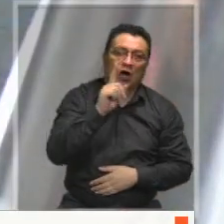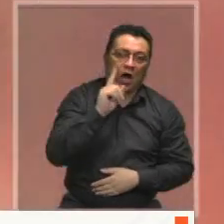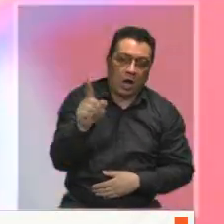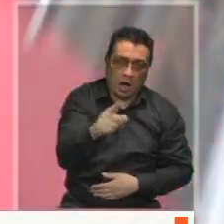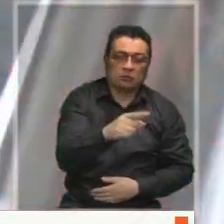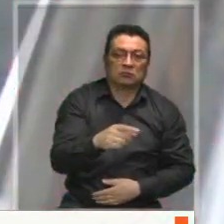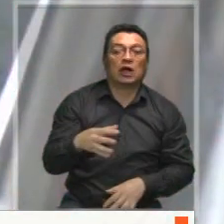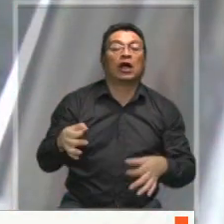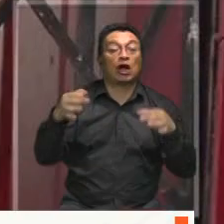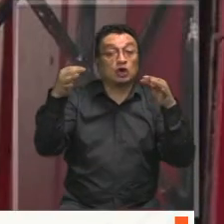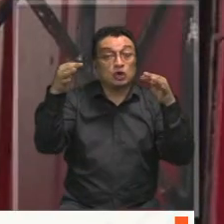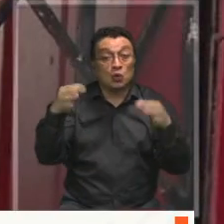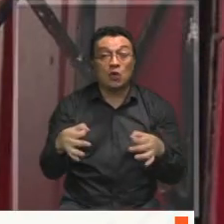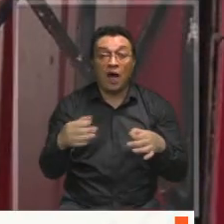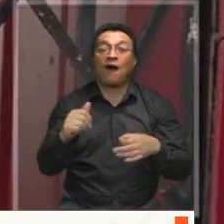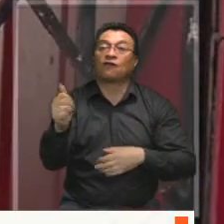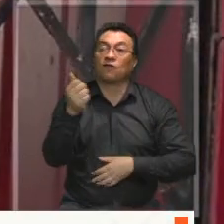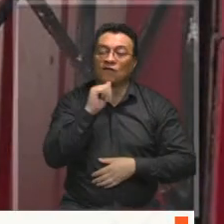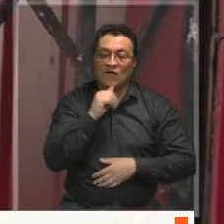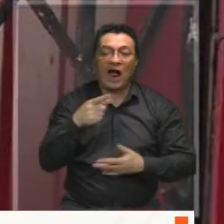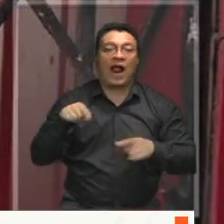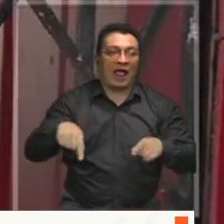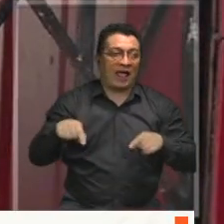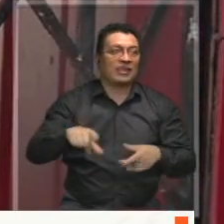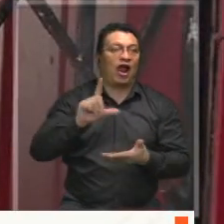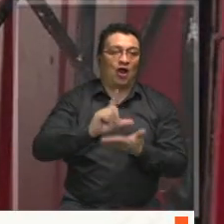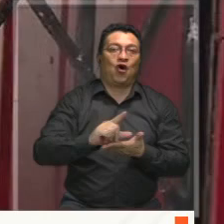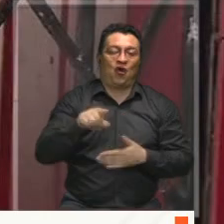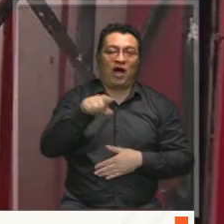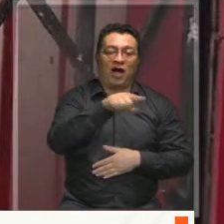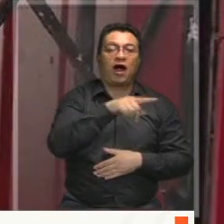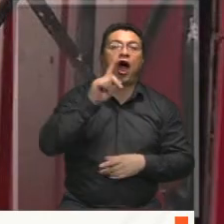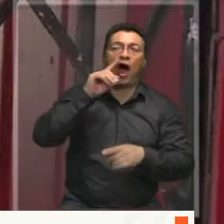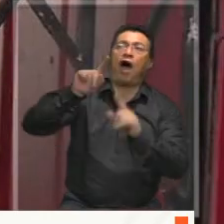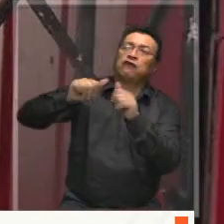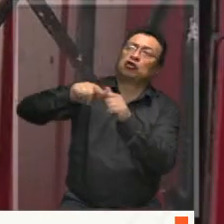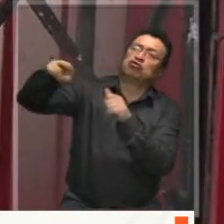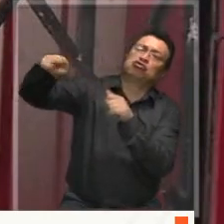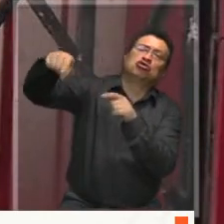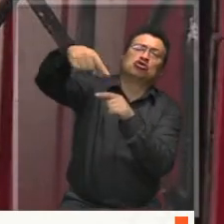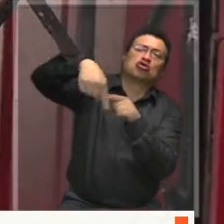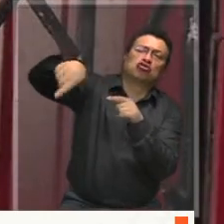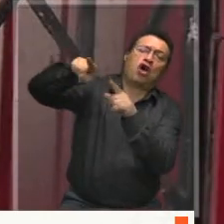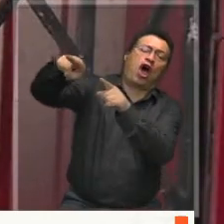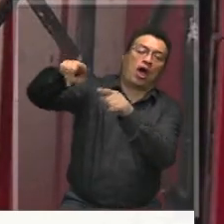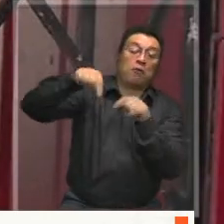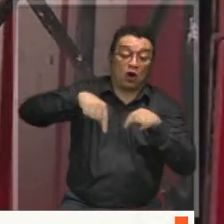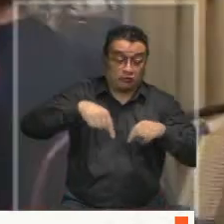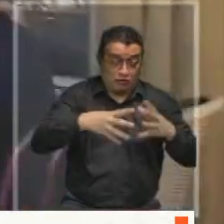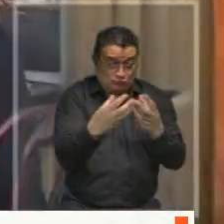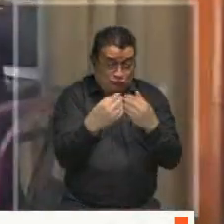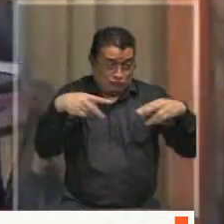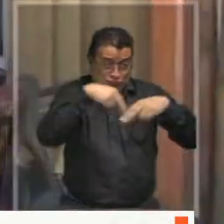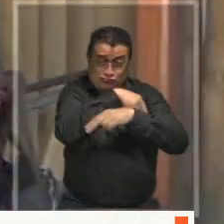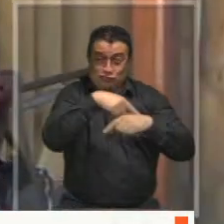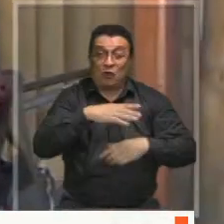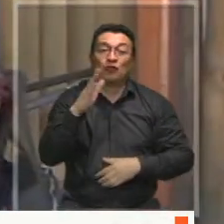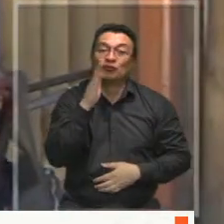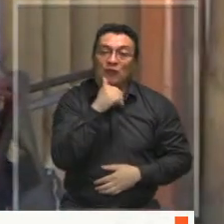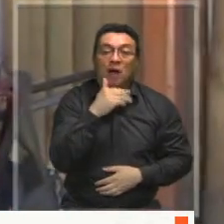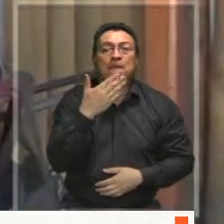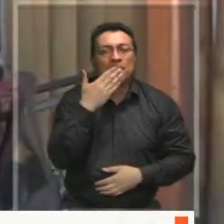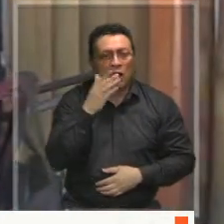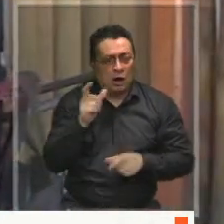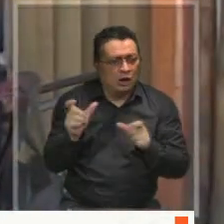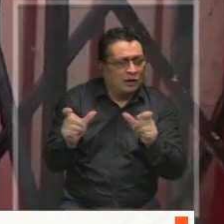como que no están tan presente en este lugar al menos, o están por la rotonda, pero no en este lugar donde se centra todos los restaurantes. Sería la mejor opción porque